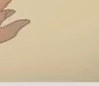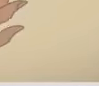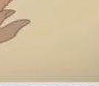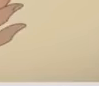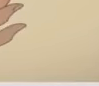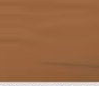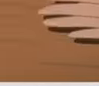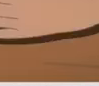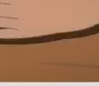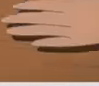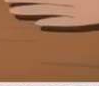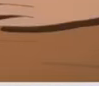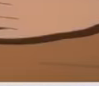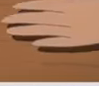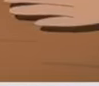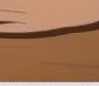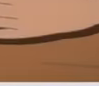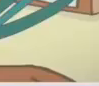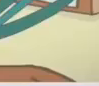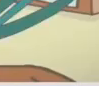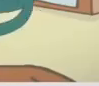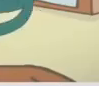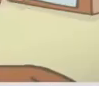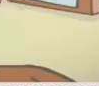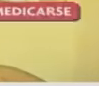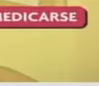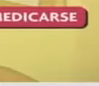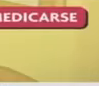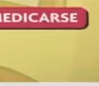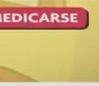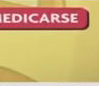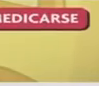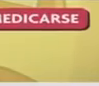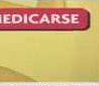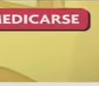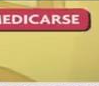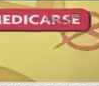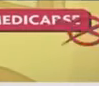Sin automedicarse,